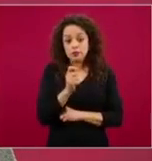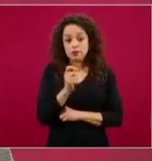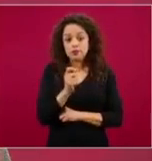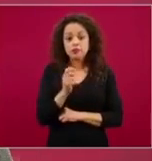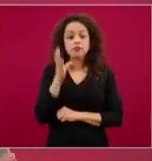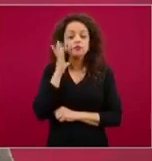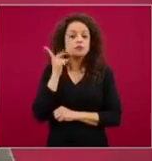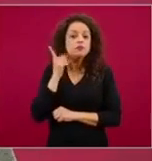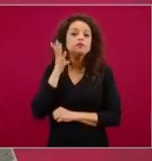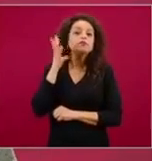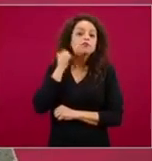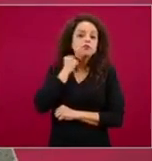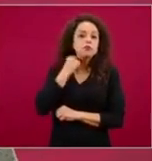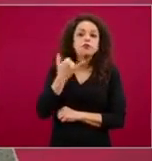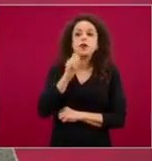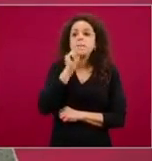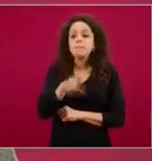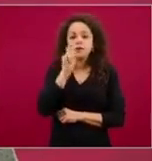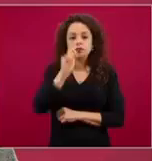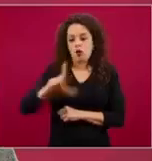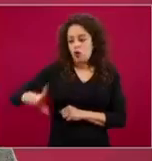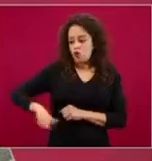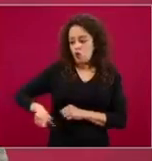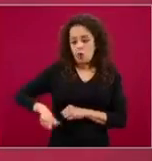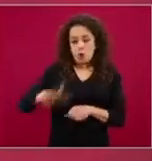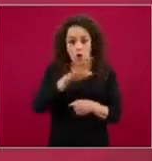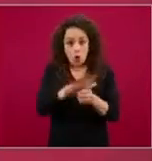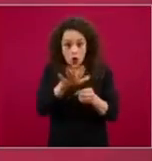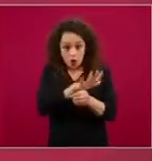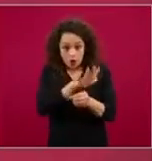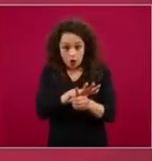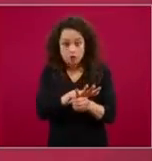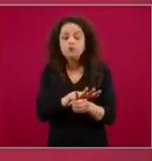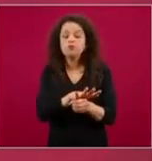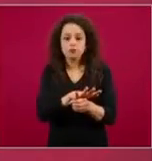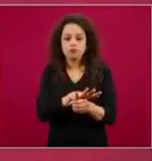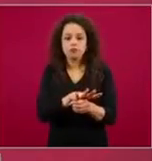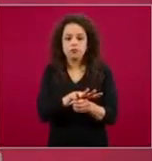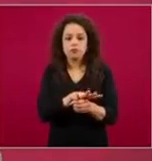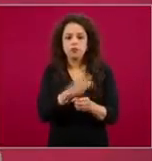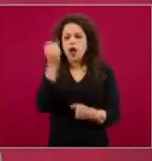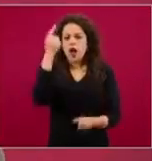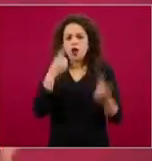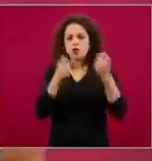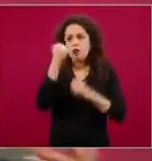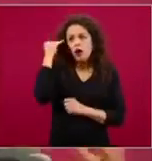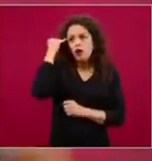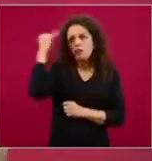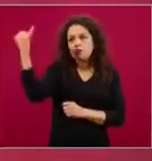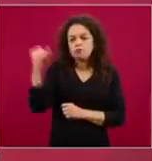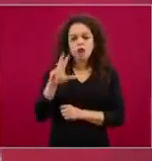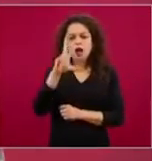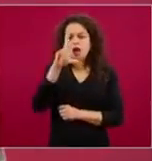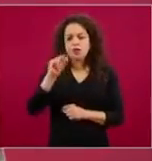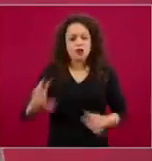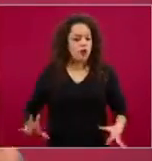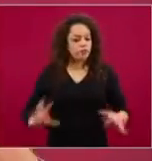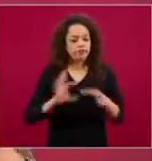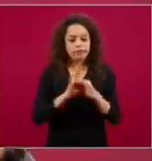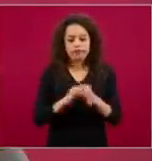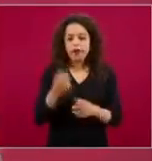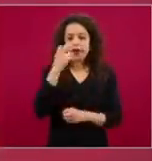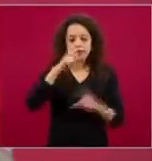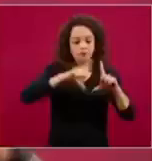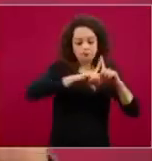y también a veces en los gobiernos locales, hay perspectivas que no convidan con ese sentido de unidad nacional, ese sentido